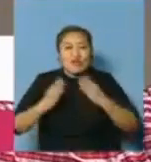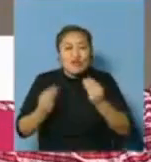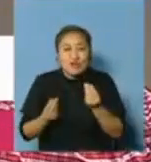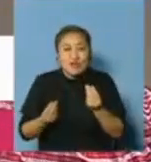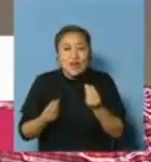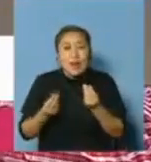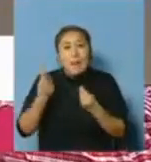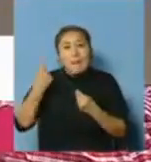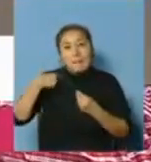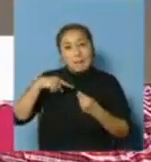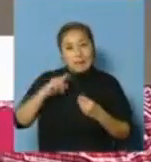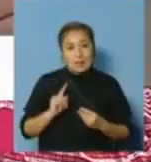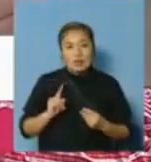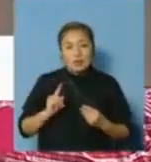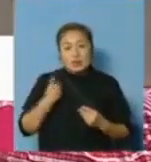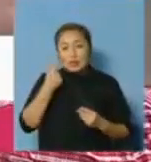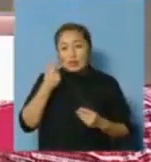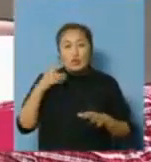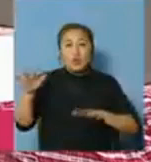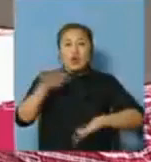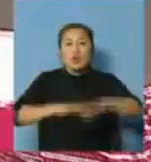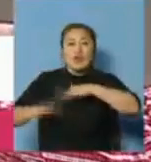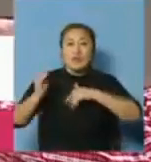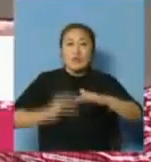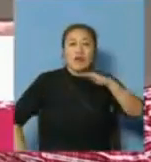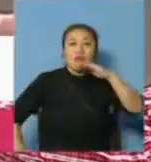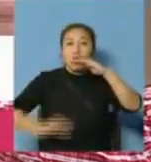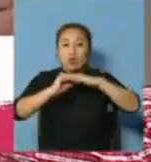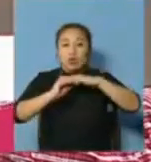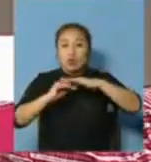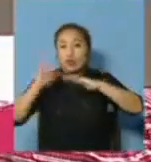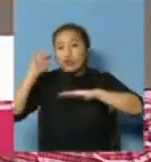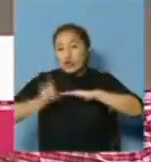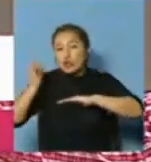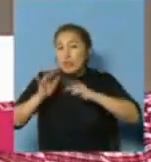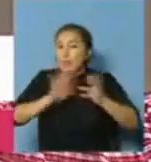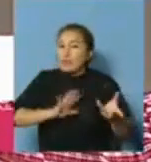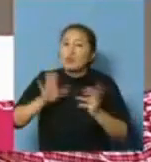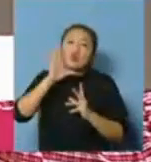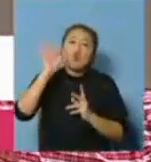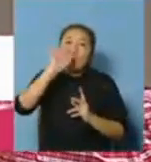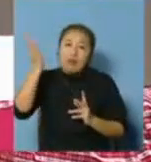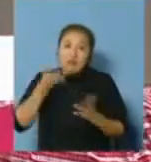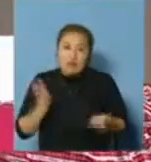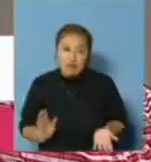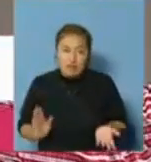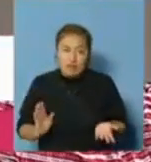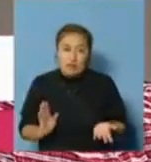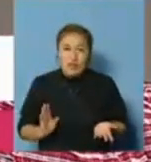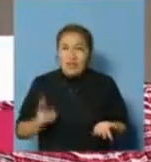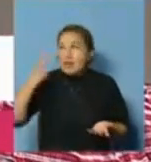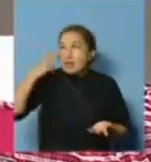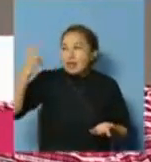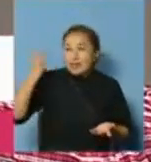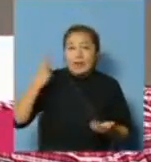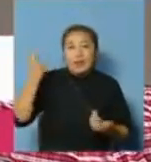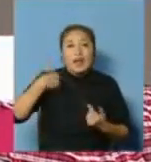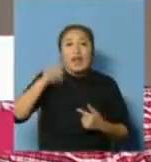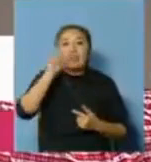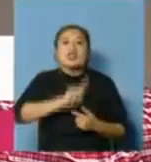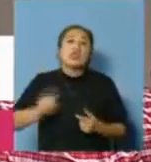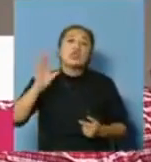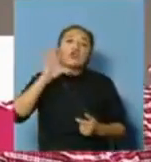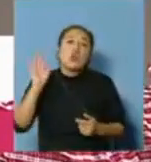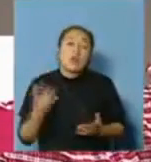totalmente y establecer un tope de consumo que es más o menos un 50 por ciento cuando el consumo de hasta